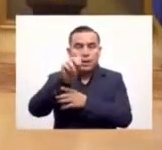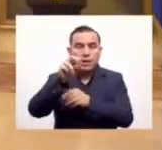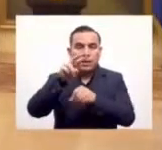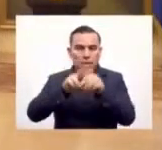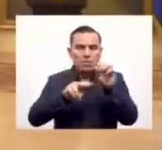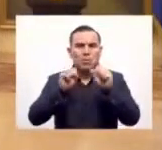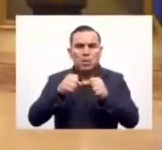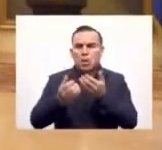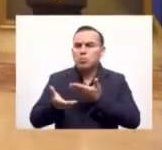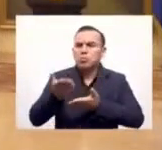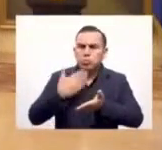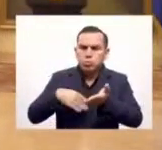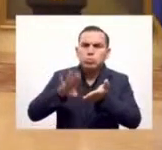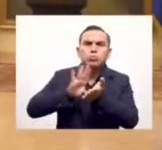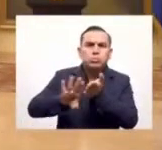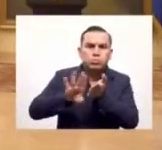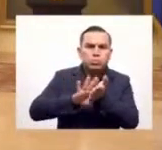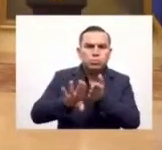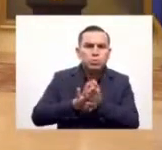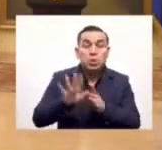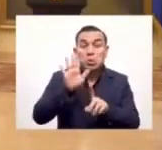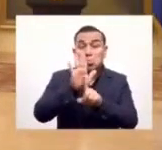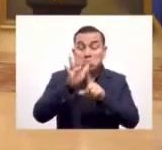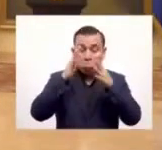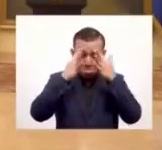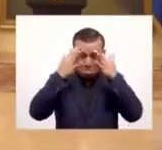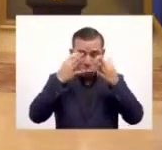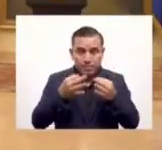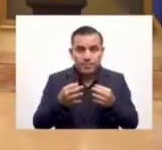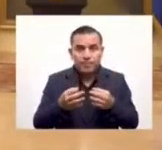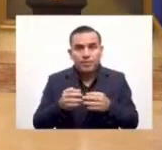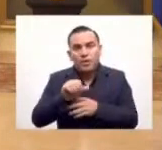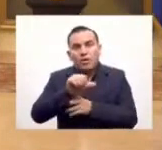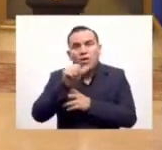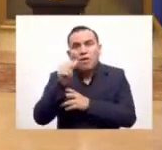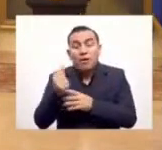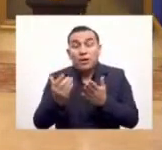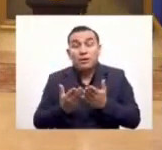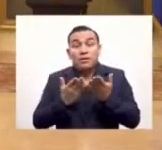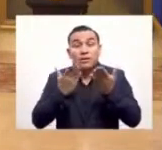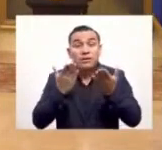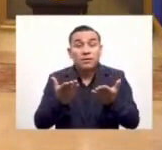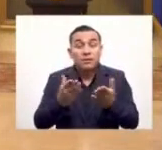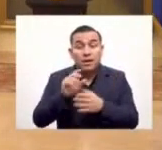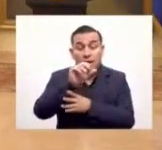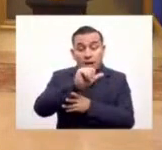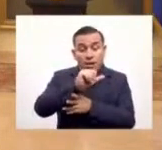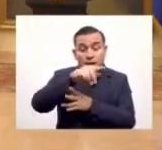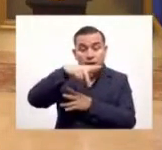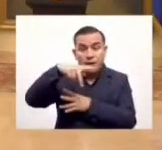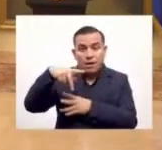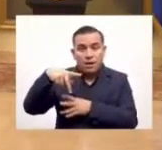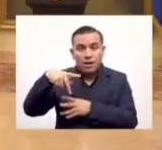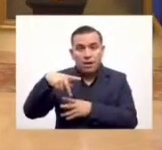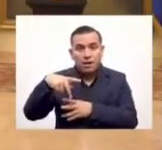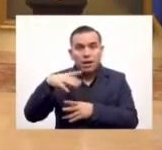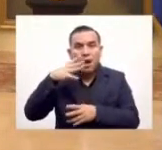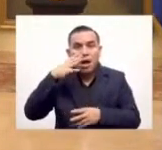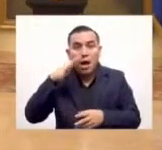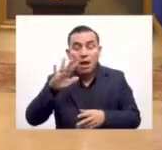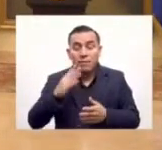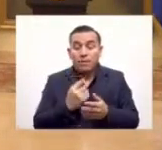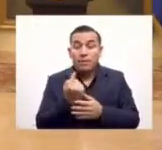podido dar el tratamiento fiscal a las criptomonedas, el tratamiento fiscal que nos gustaría darles, que es el tratamiento de